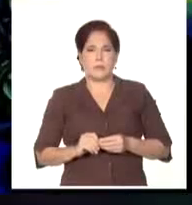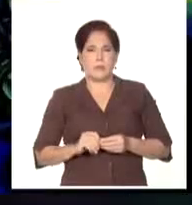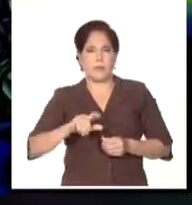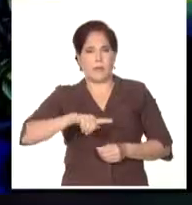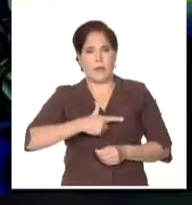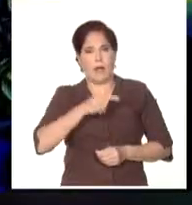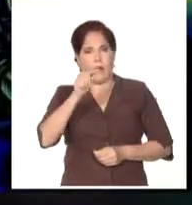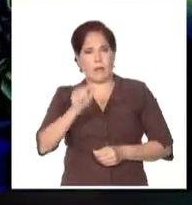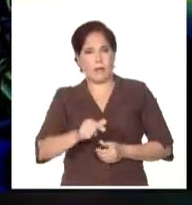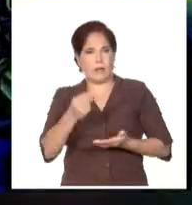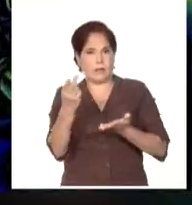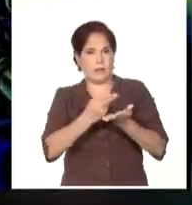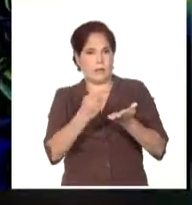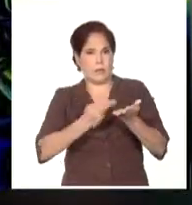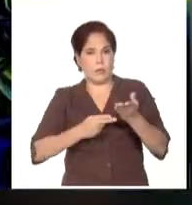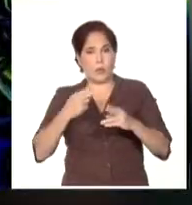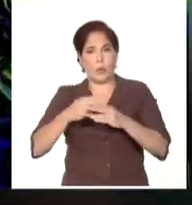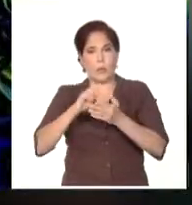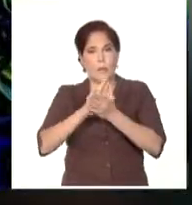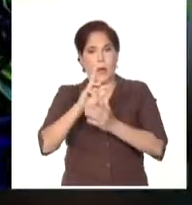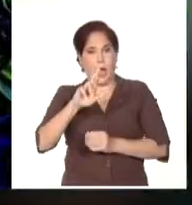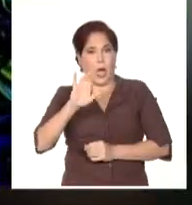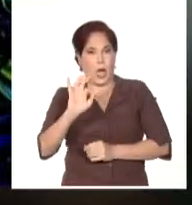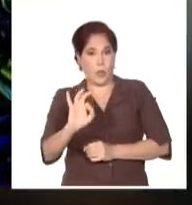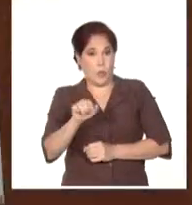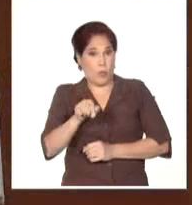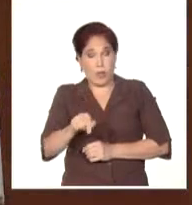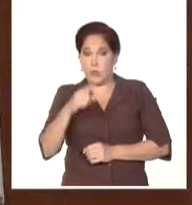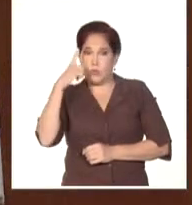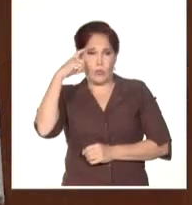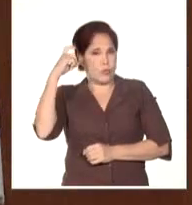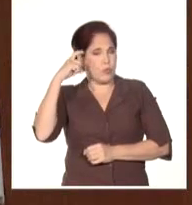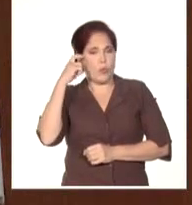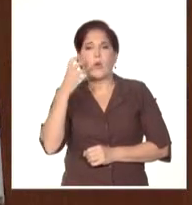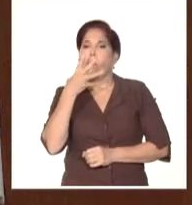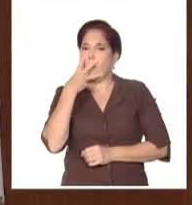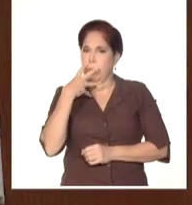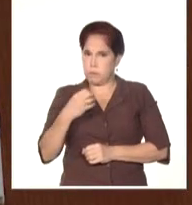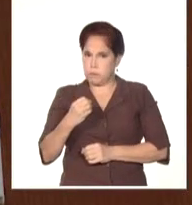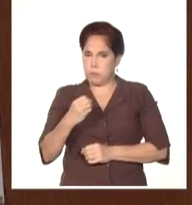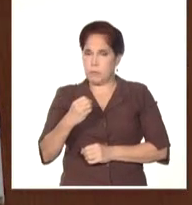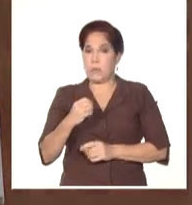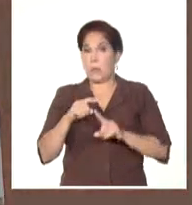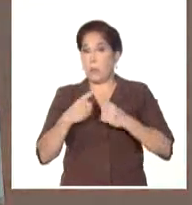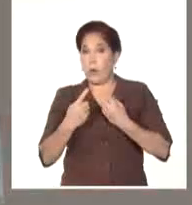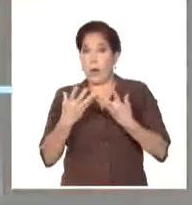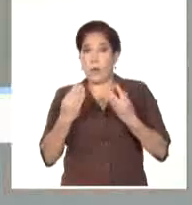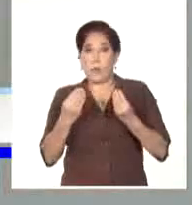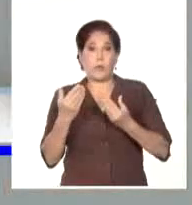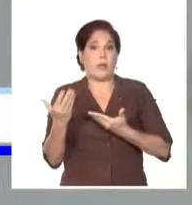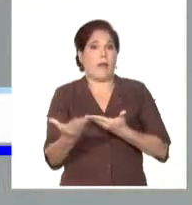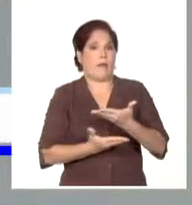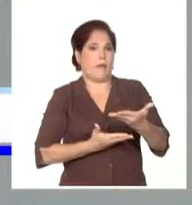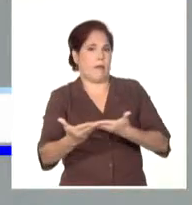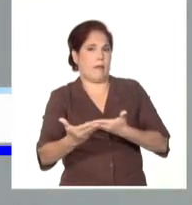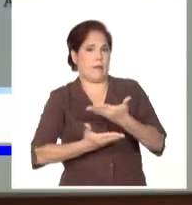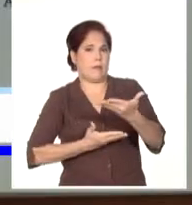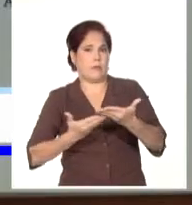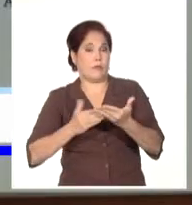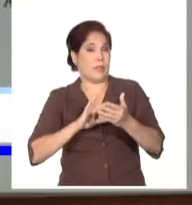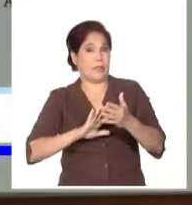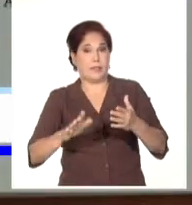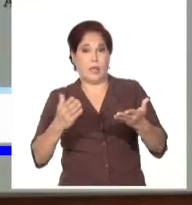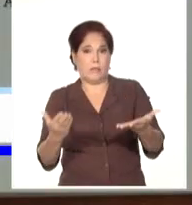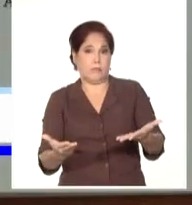artista de la plástica Mario Gallardo hizo realidad uno de sus sueños. Gracias a múltiples gestiones ya está en Cuba la